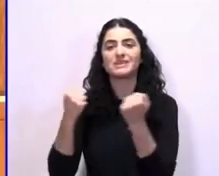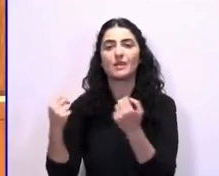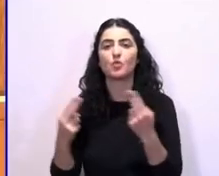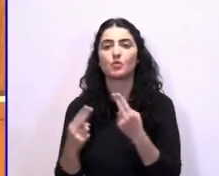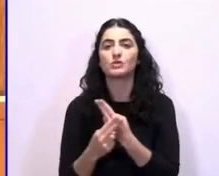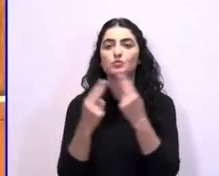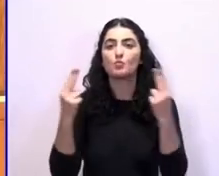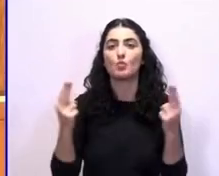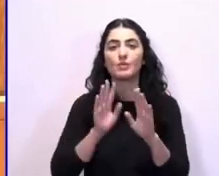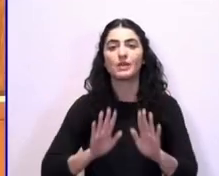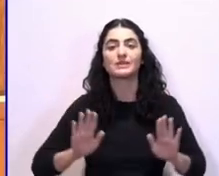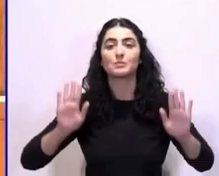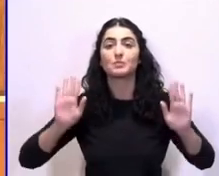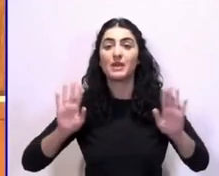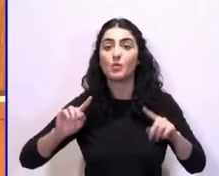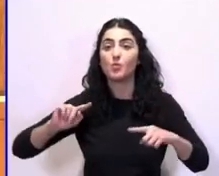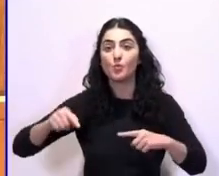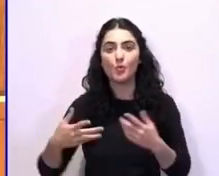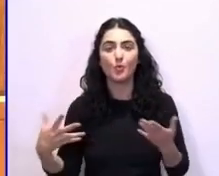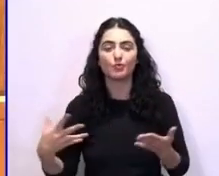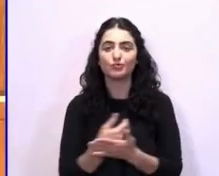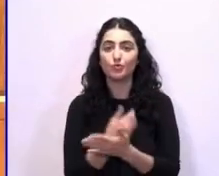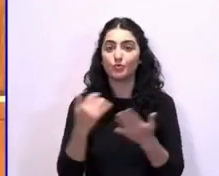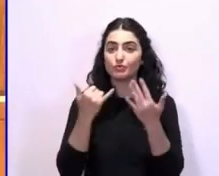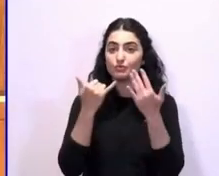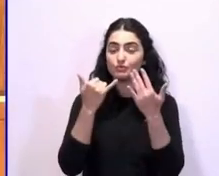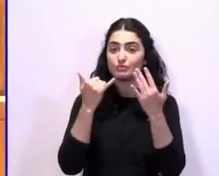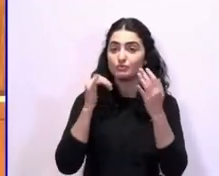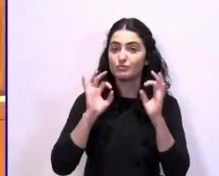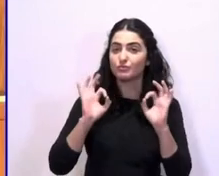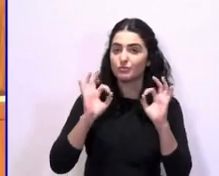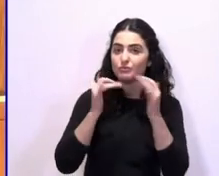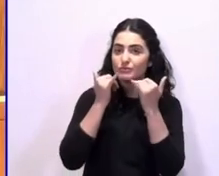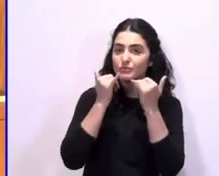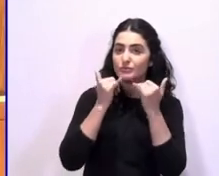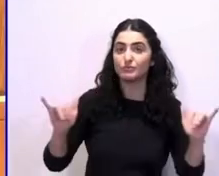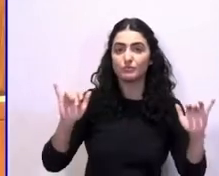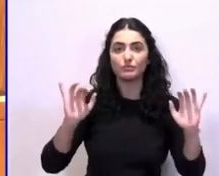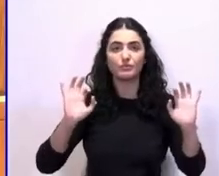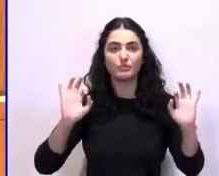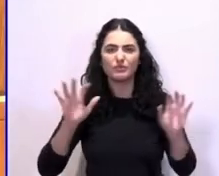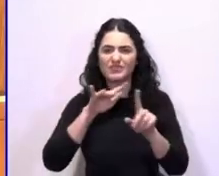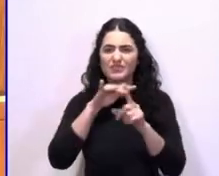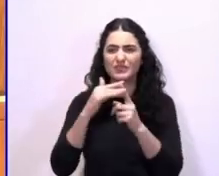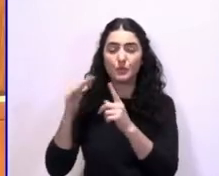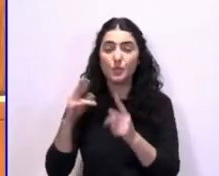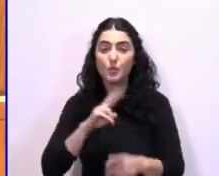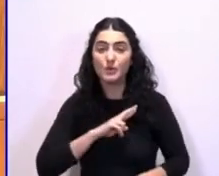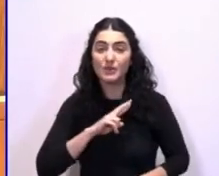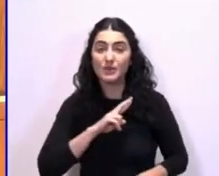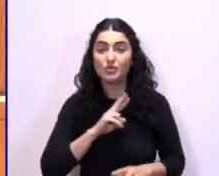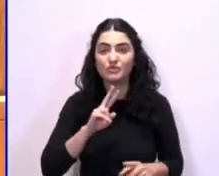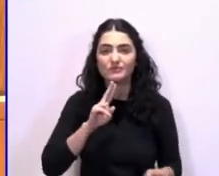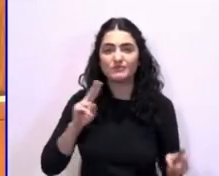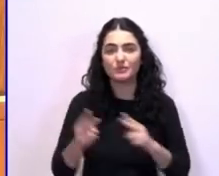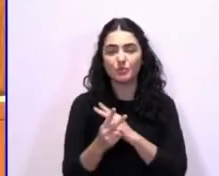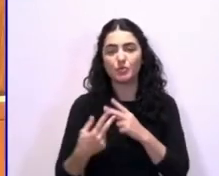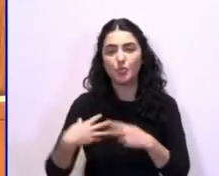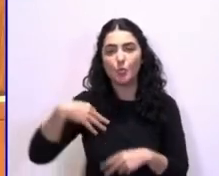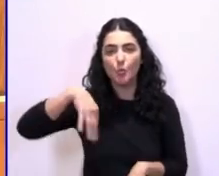luego resulta que todos los actos religiosos que se producen responden a una única